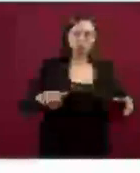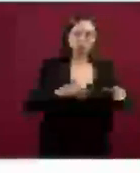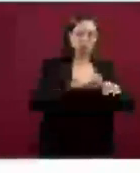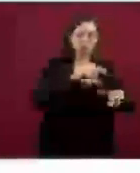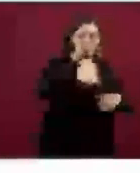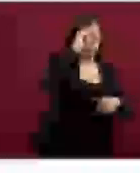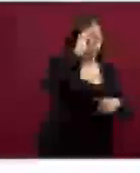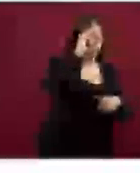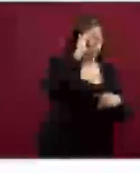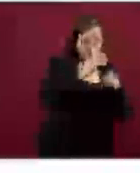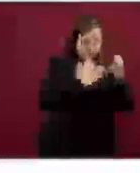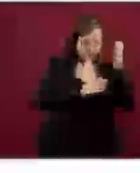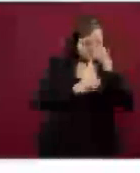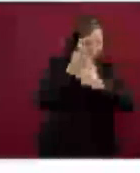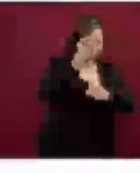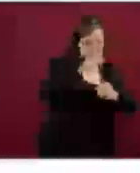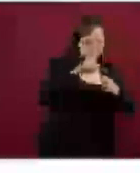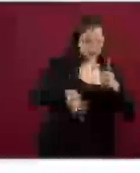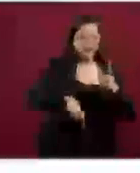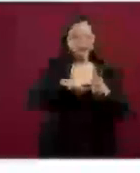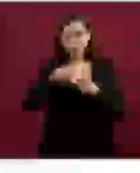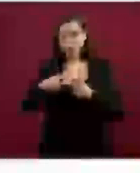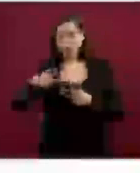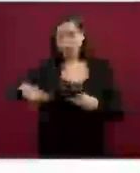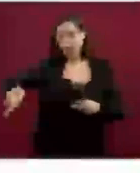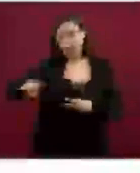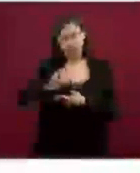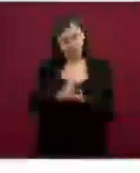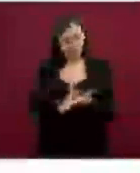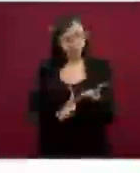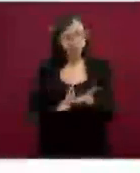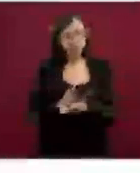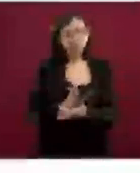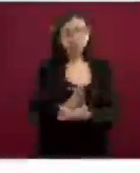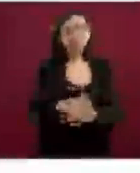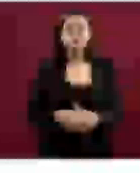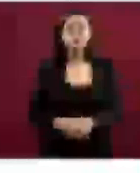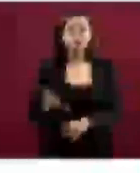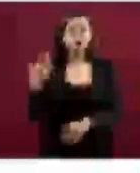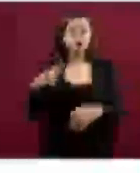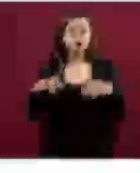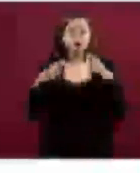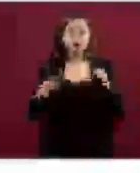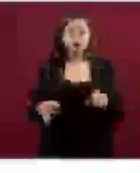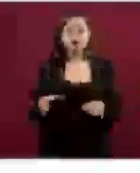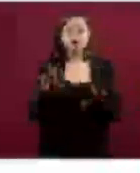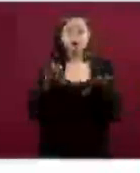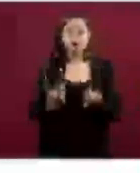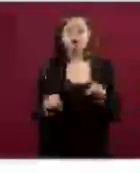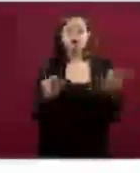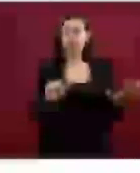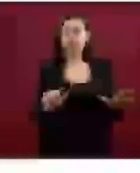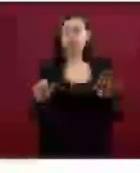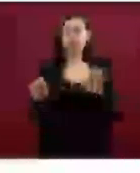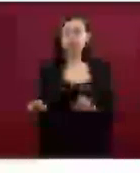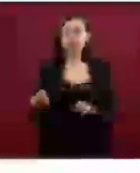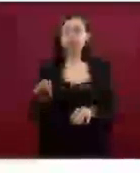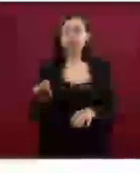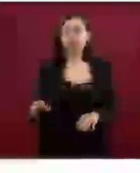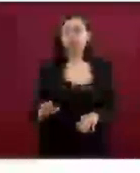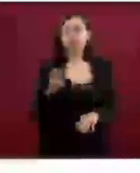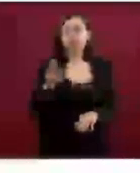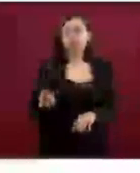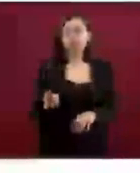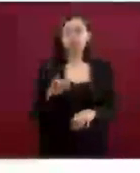intervención desde su creación desde el 95 ha detenido a 663 integrantes